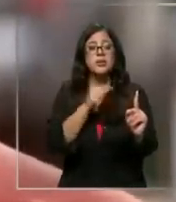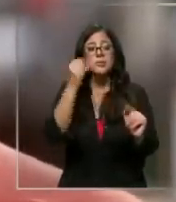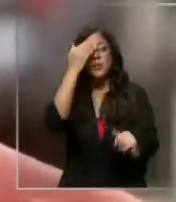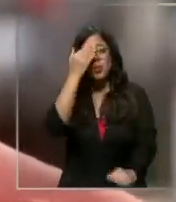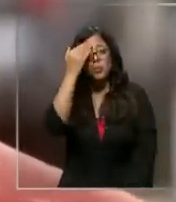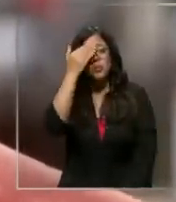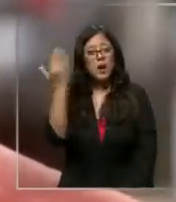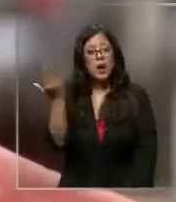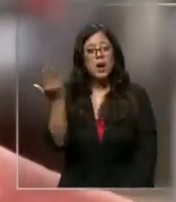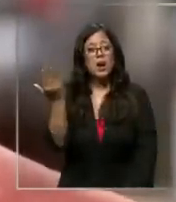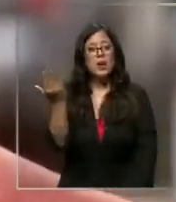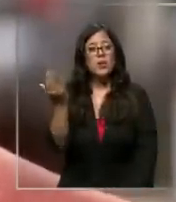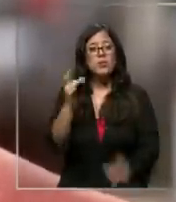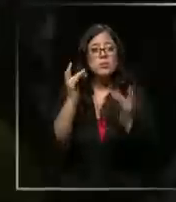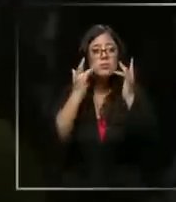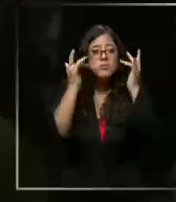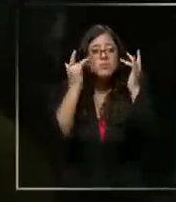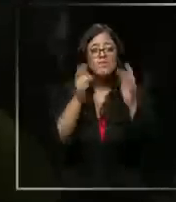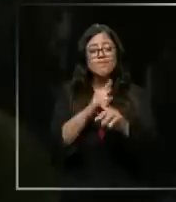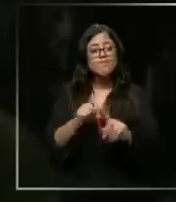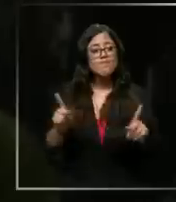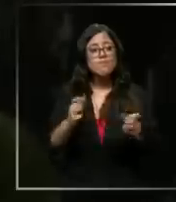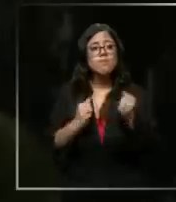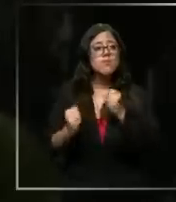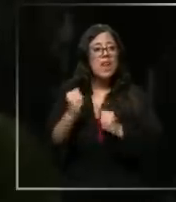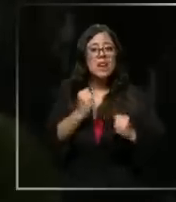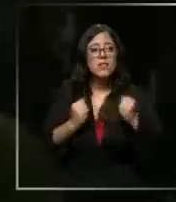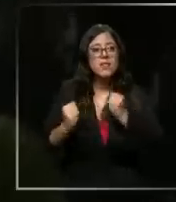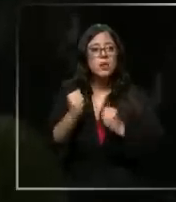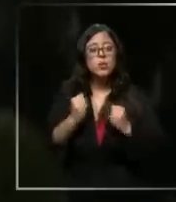preocupado no contento nervioso